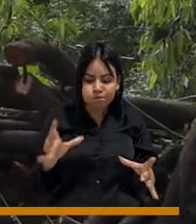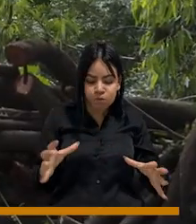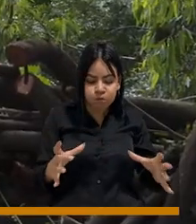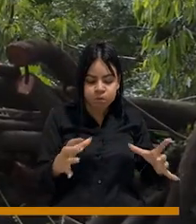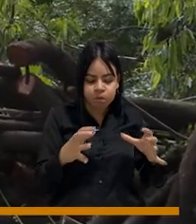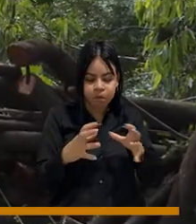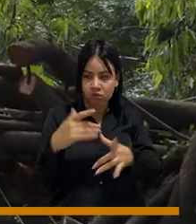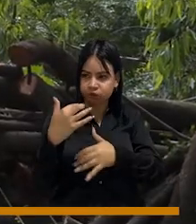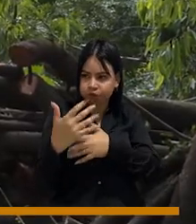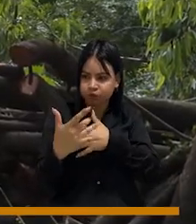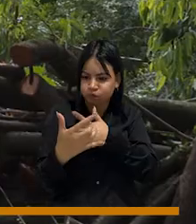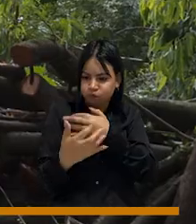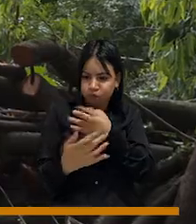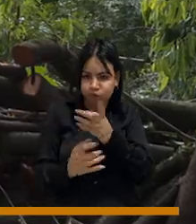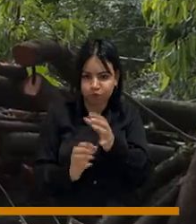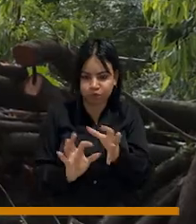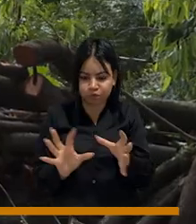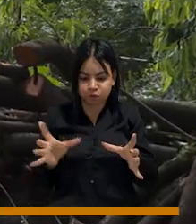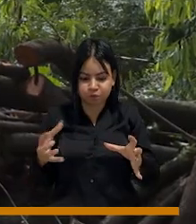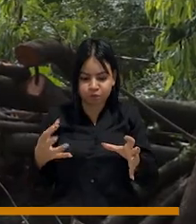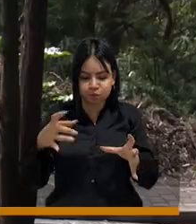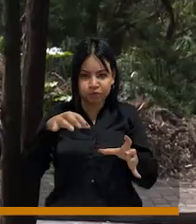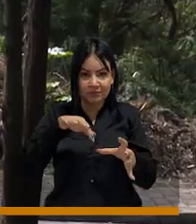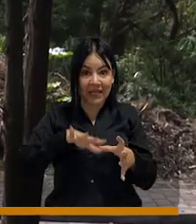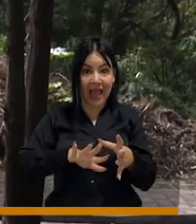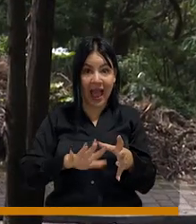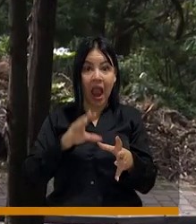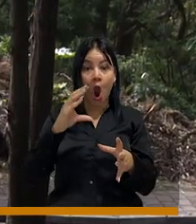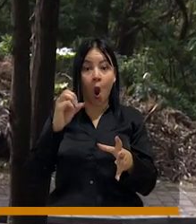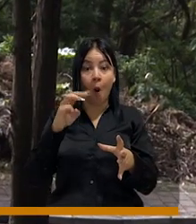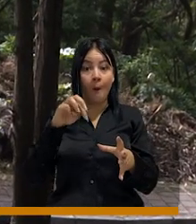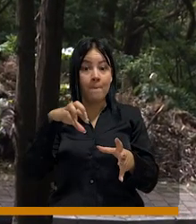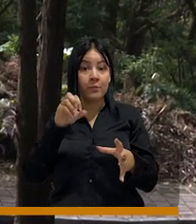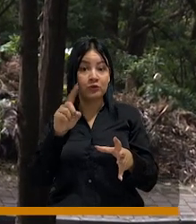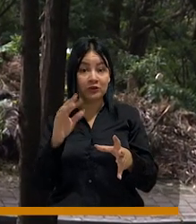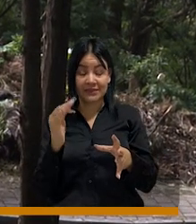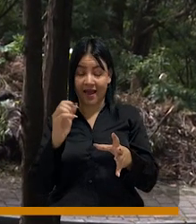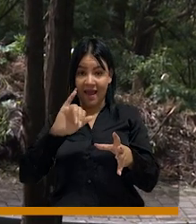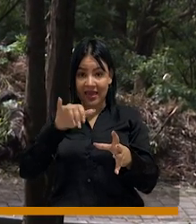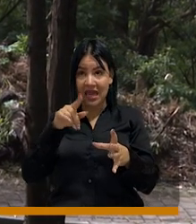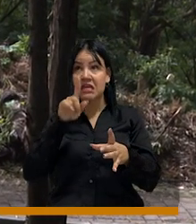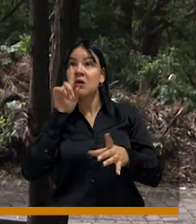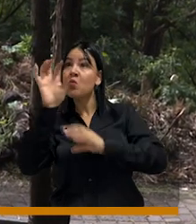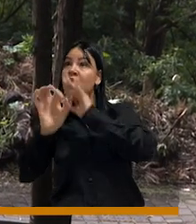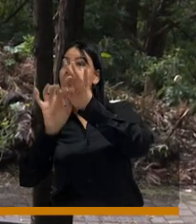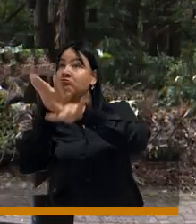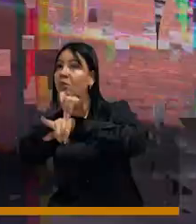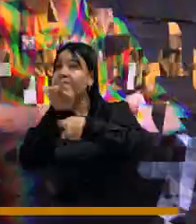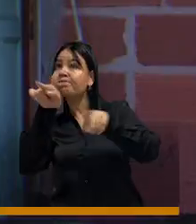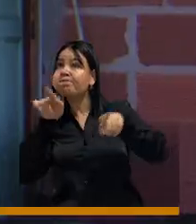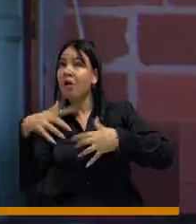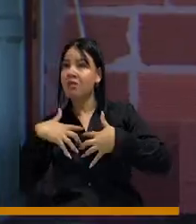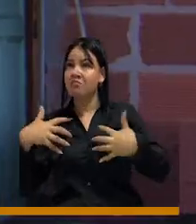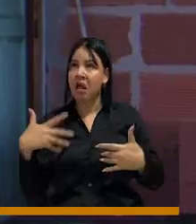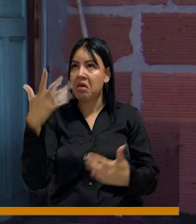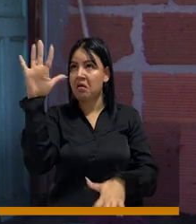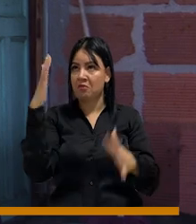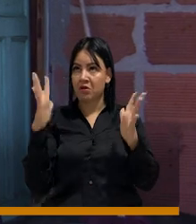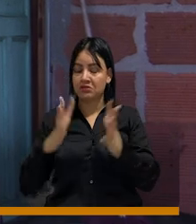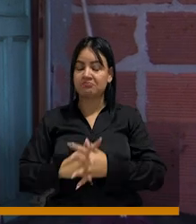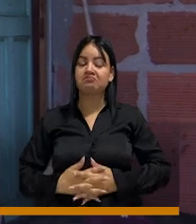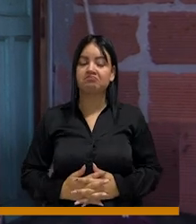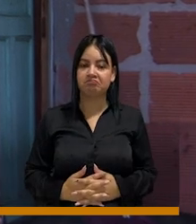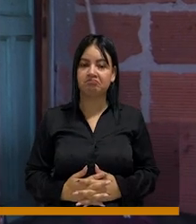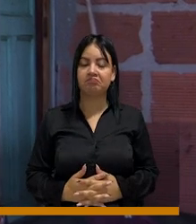compostaje y a través de un proceso de biodegradación. Biodegradación de la materia. Y generamos de nuevo siembras y cuidamos las especies que ya están. Muy agradecidos de